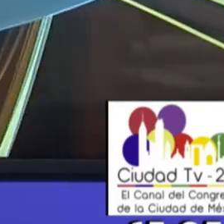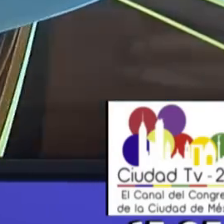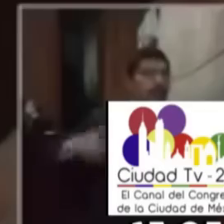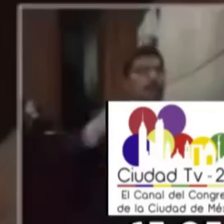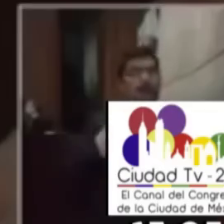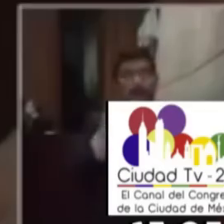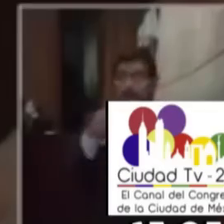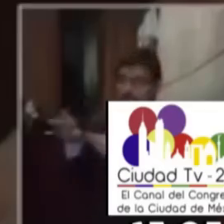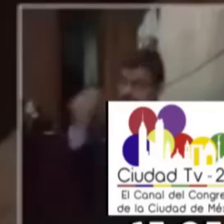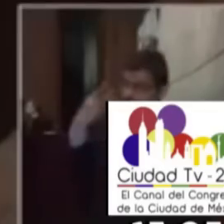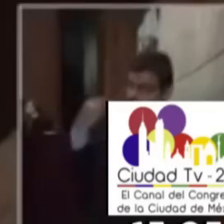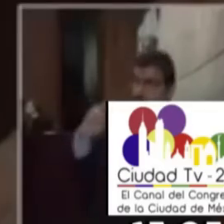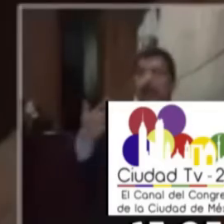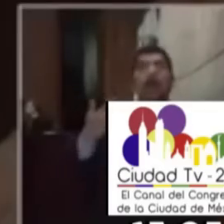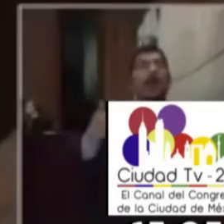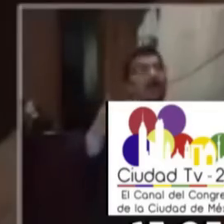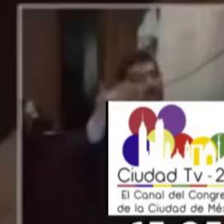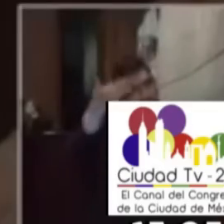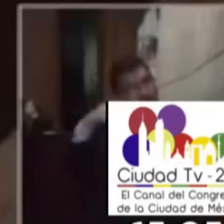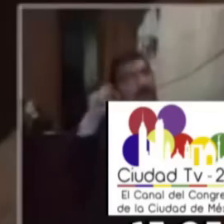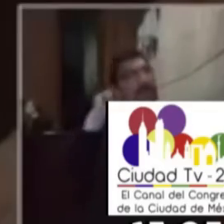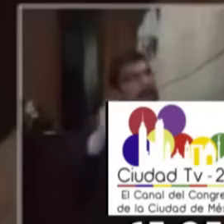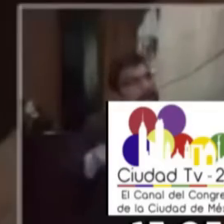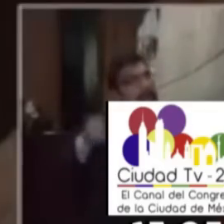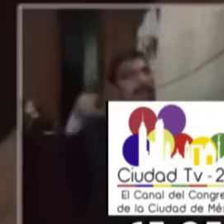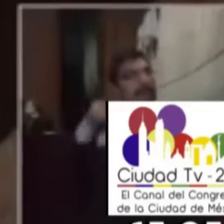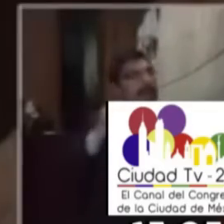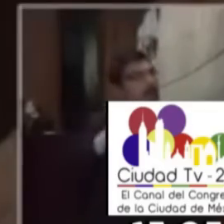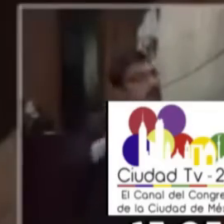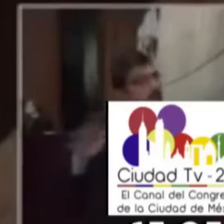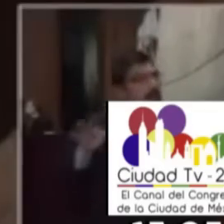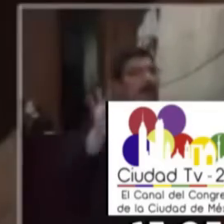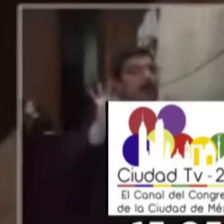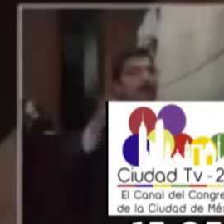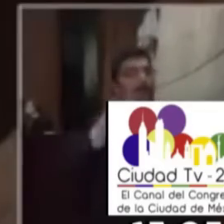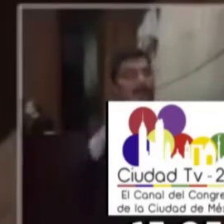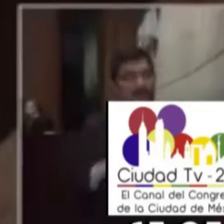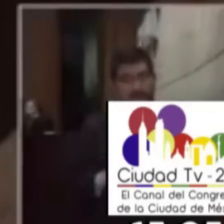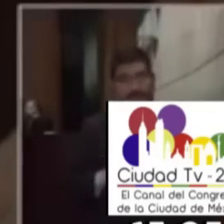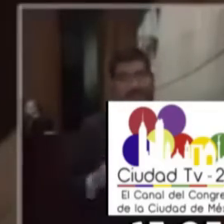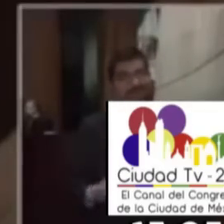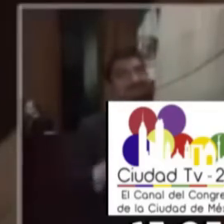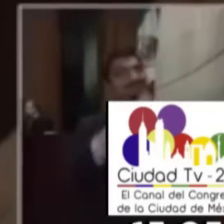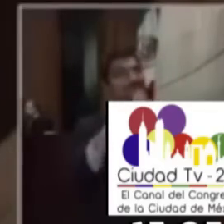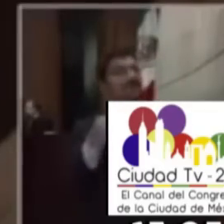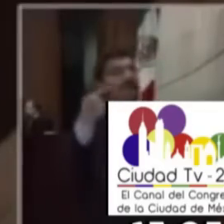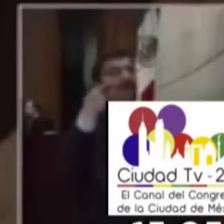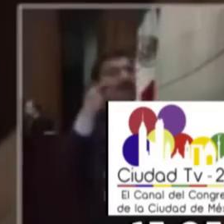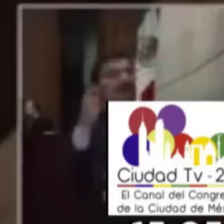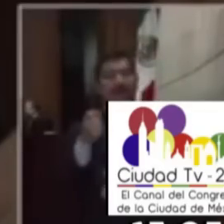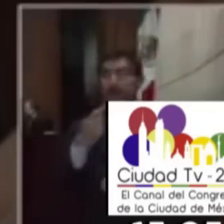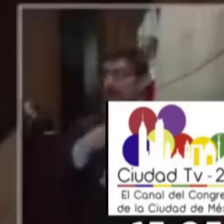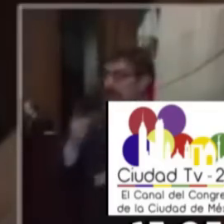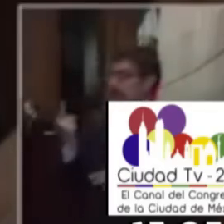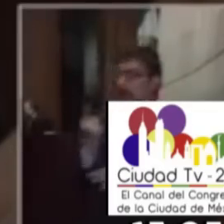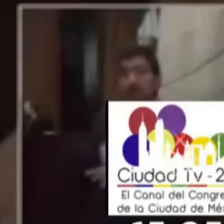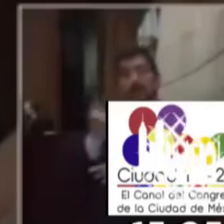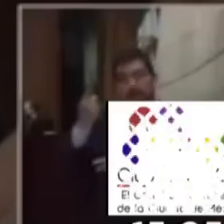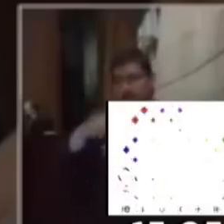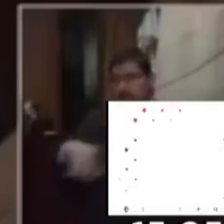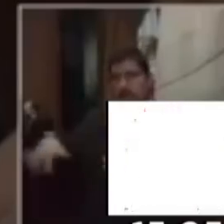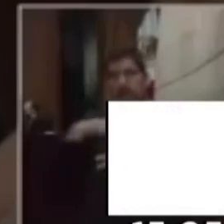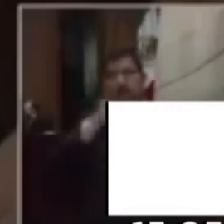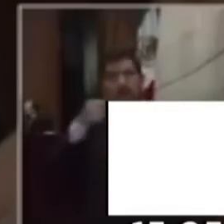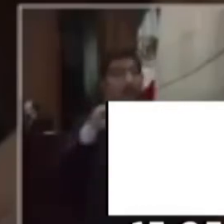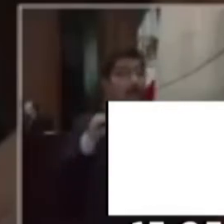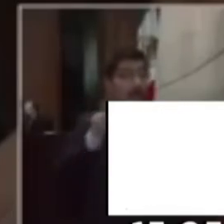ajustó un nuevo proyecto de sentencia que abriría la posibilidad de que el Partido Encuentro Social reviva. De la Mata interpreta